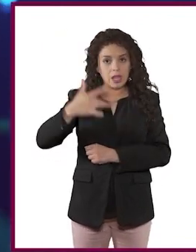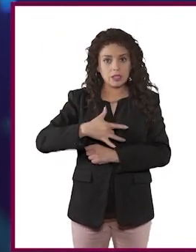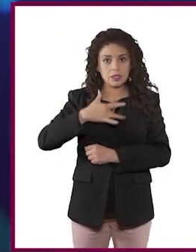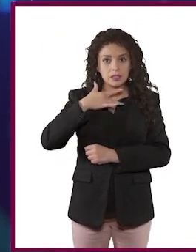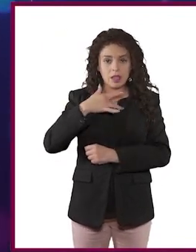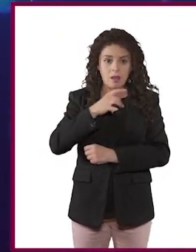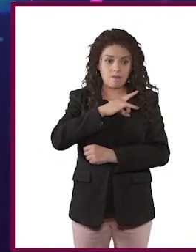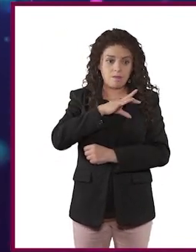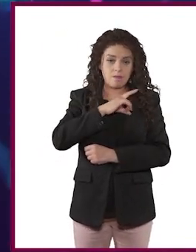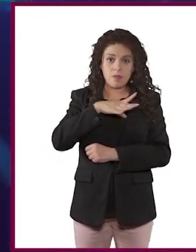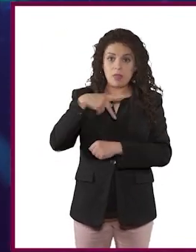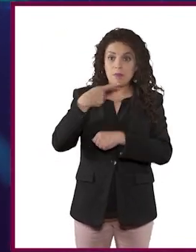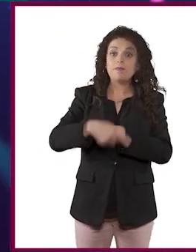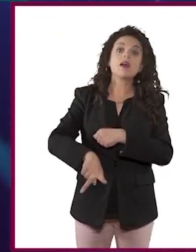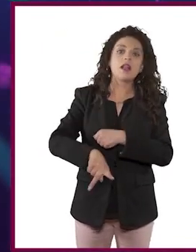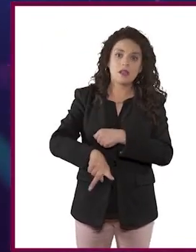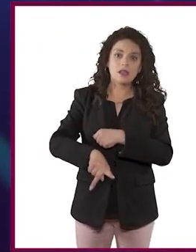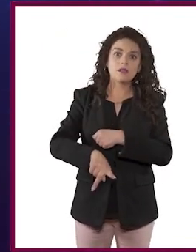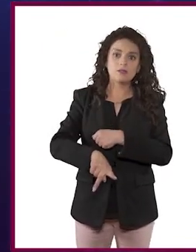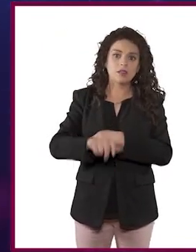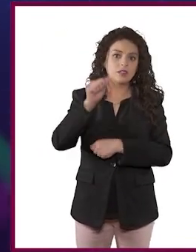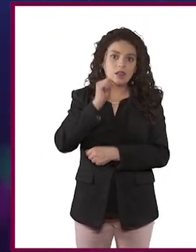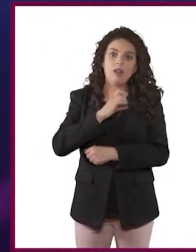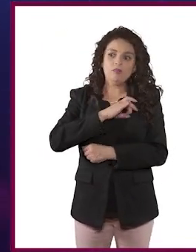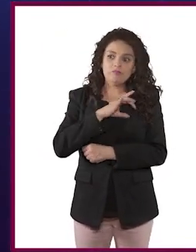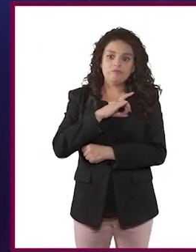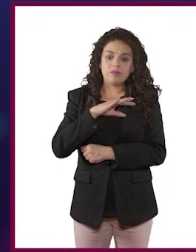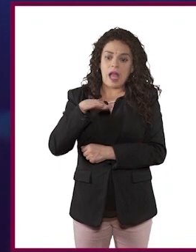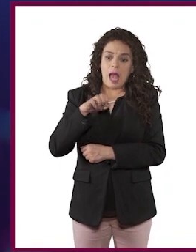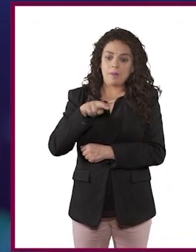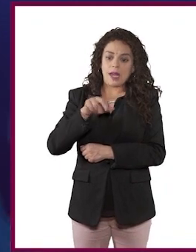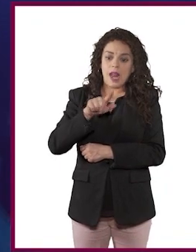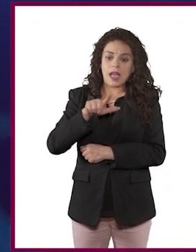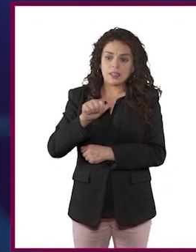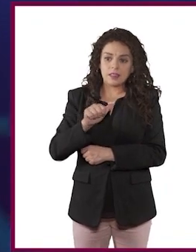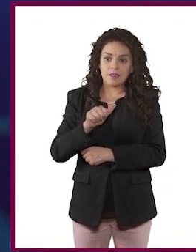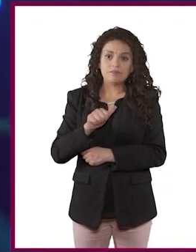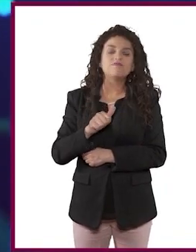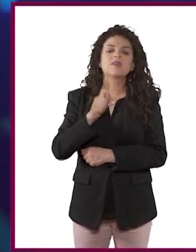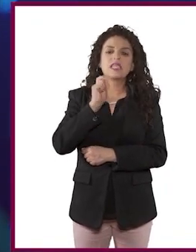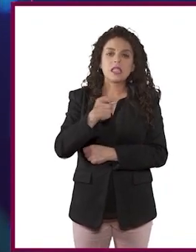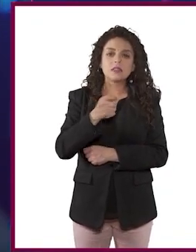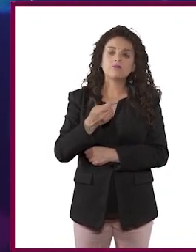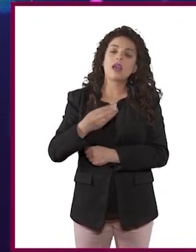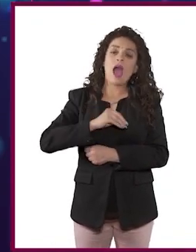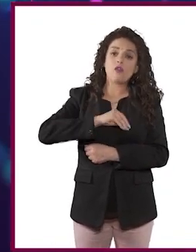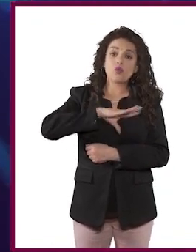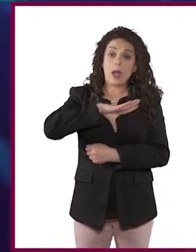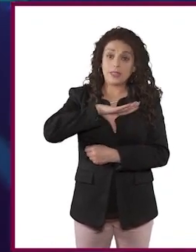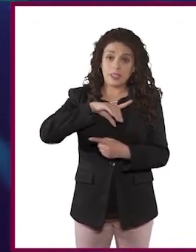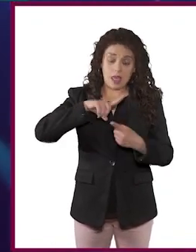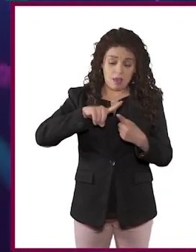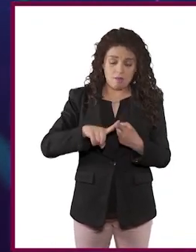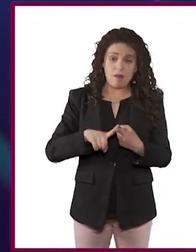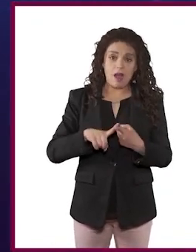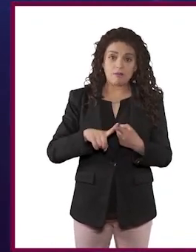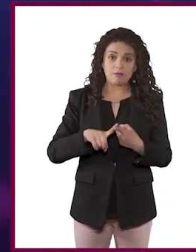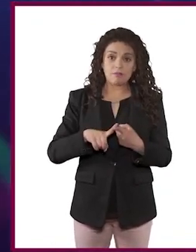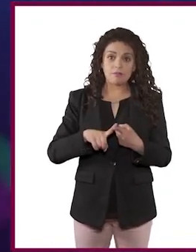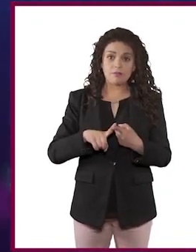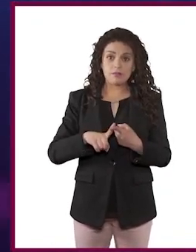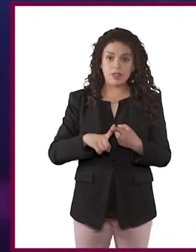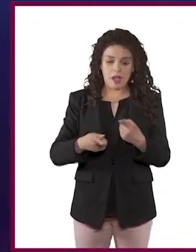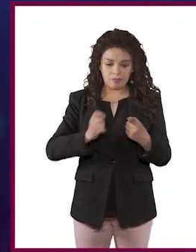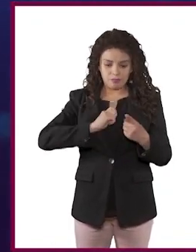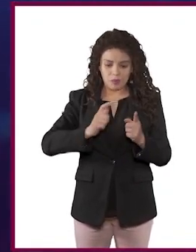amenazado, ¿no? Bajo peligro. ¿Qué es lo que está amenazada? En muchas cosas. Miren, tu autoestima está amenazada, tu pertenencia